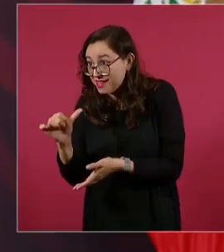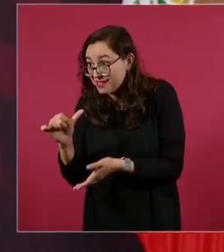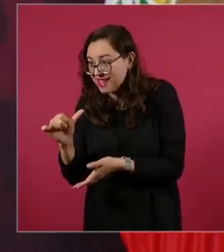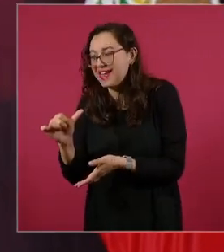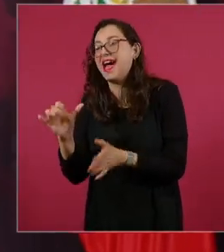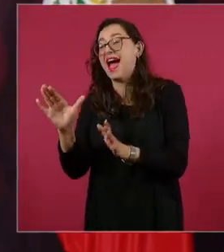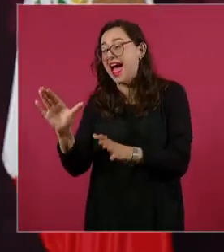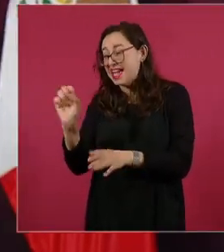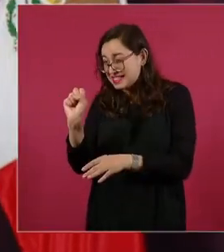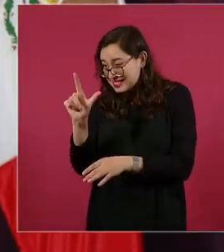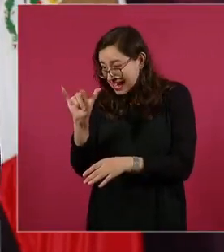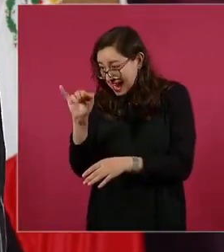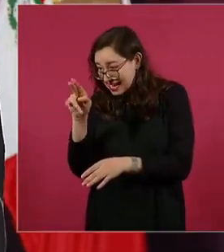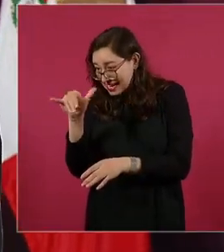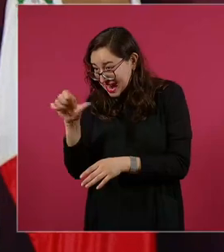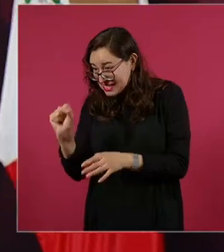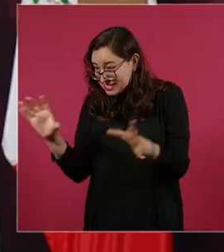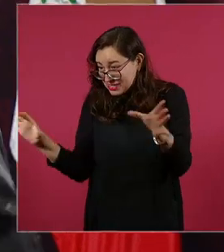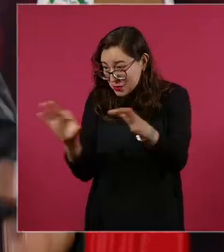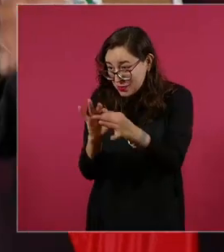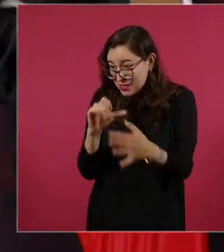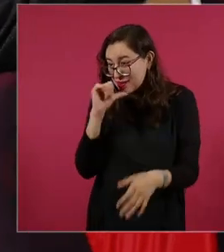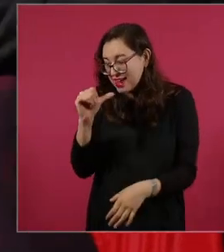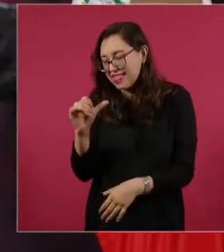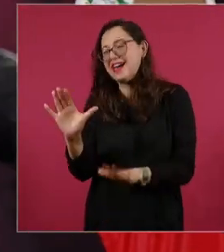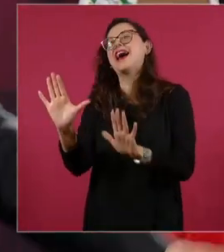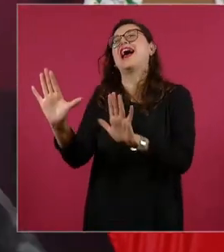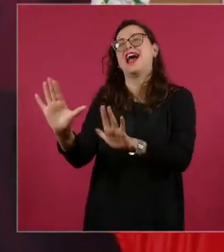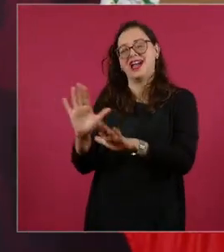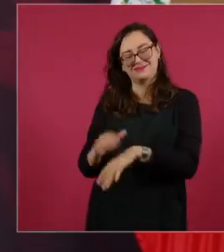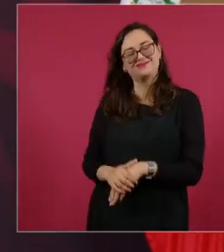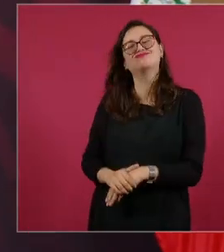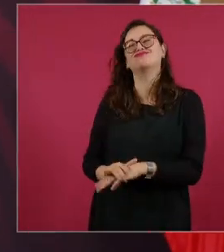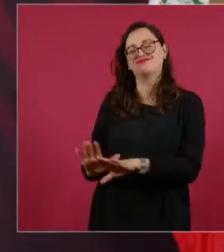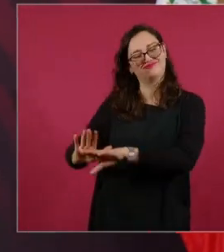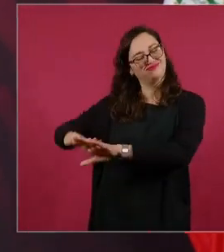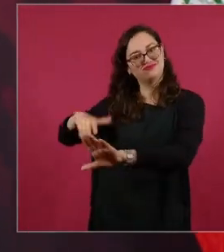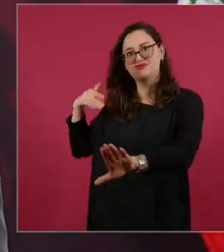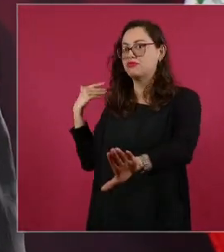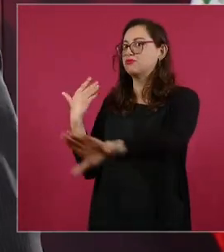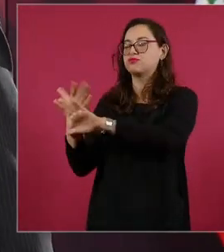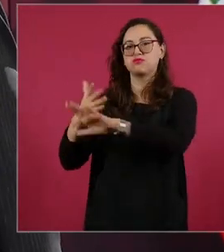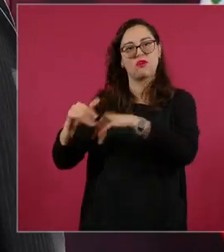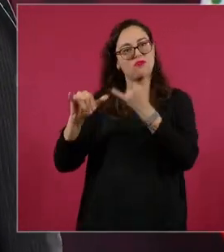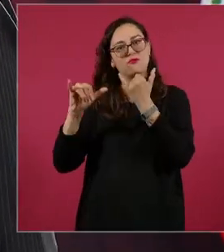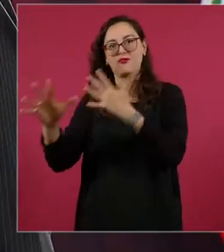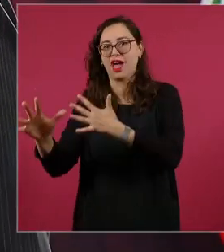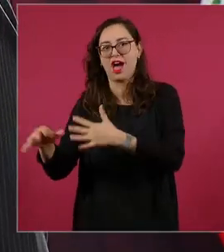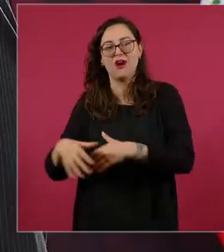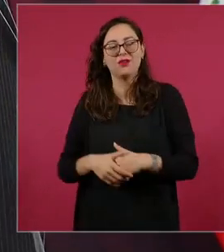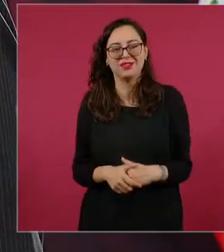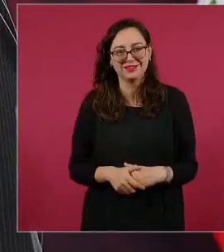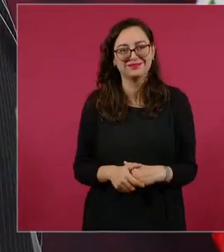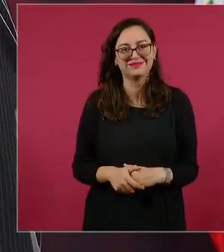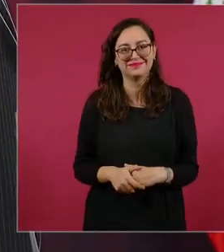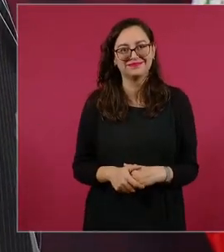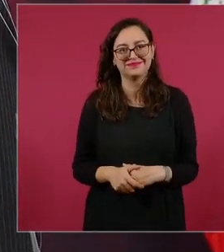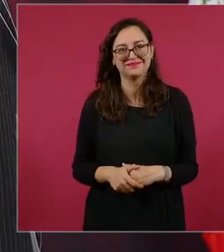salinista en ese tiempo el movimiento que impulsa